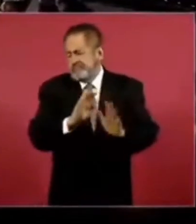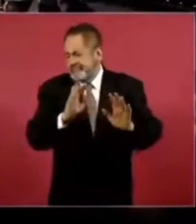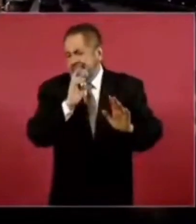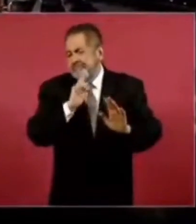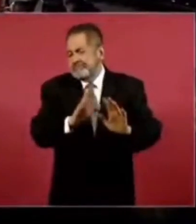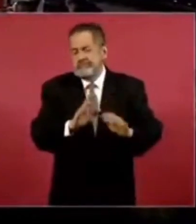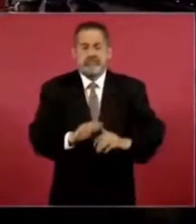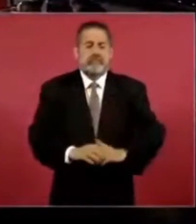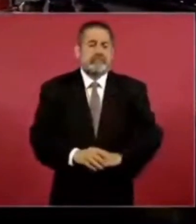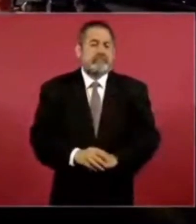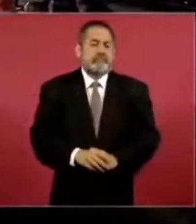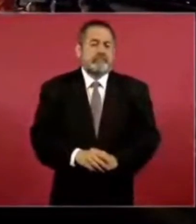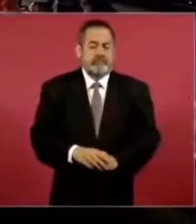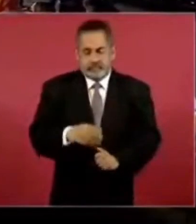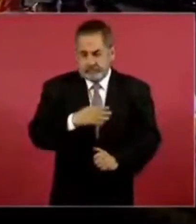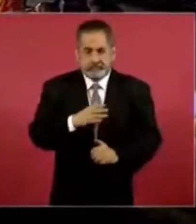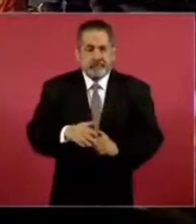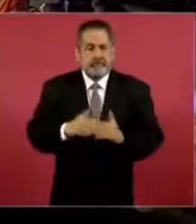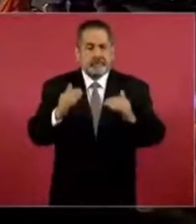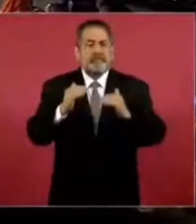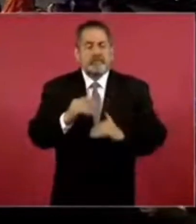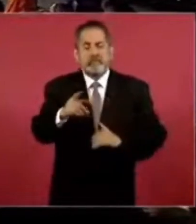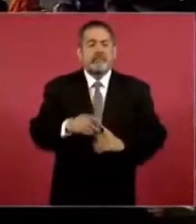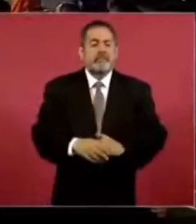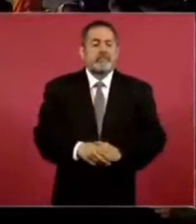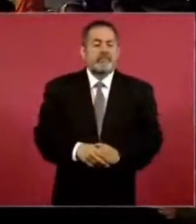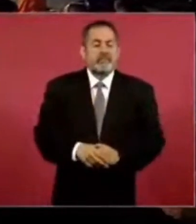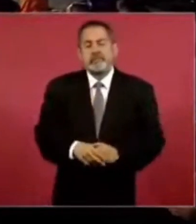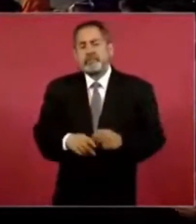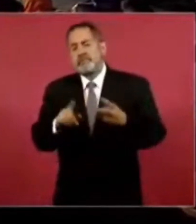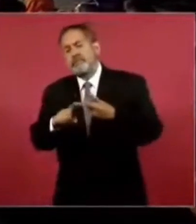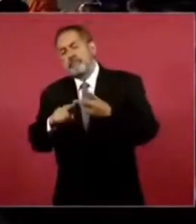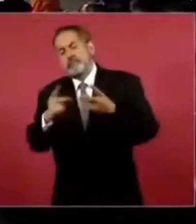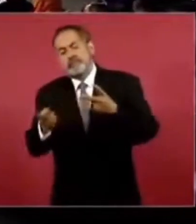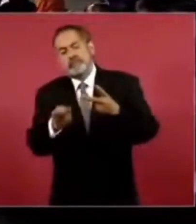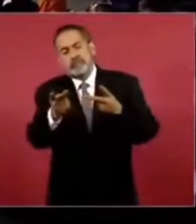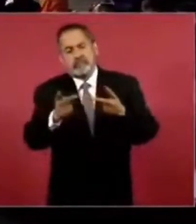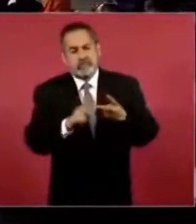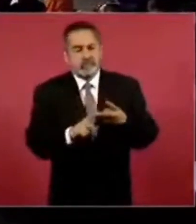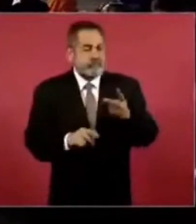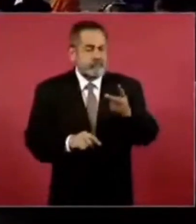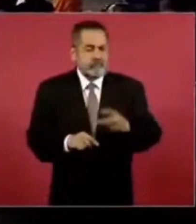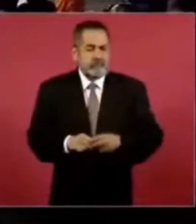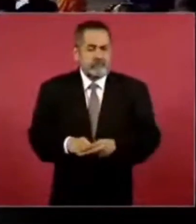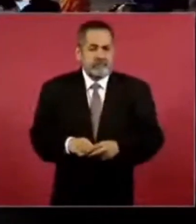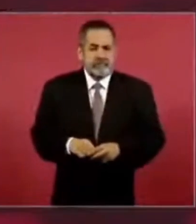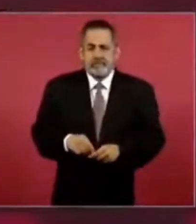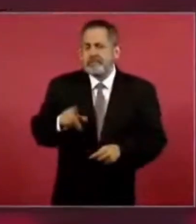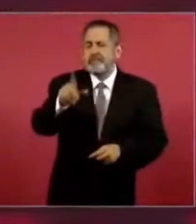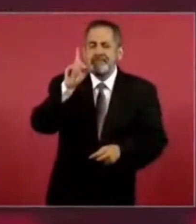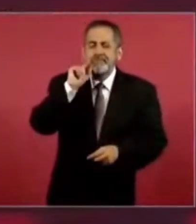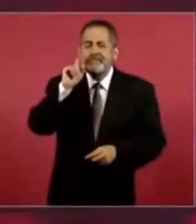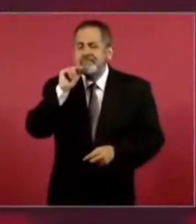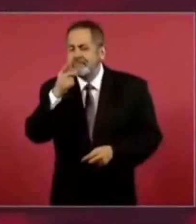acuerdo bueno Vamos adelante de acuerdo mi segunda pregunta presidente yene ya mañana mañana les digo